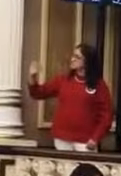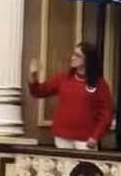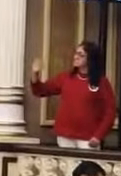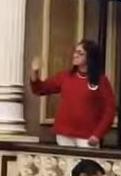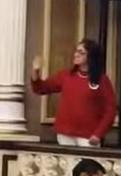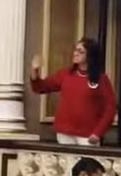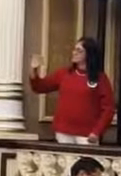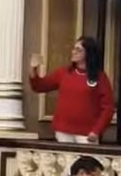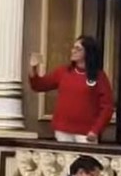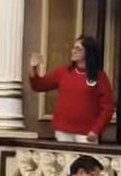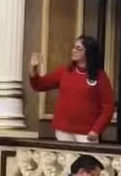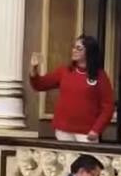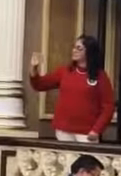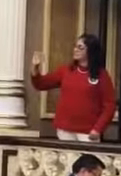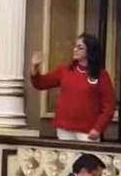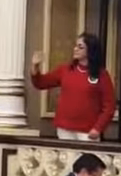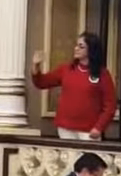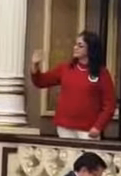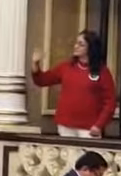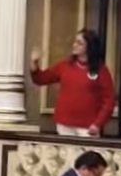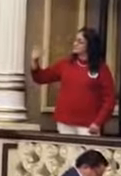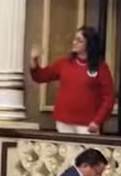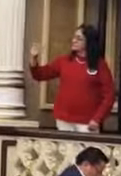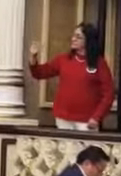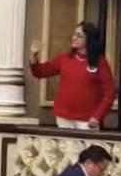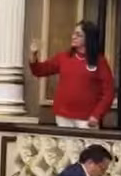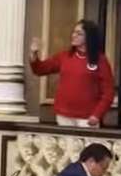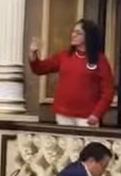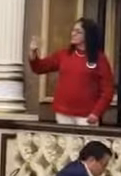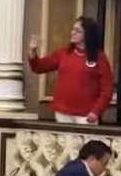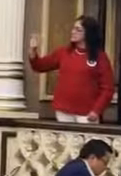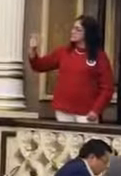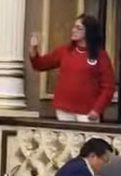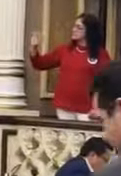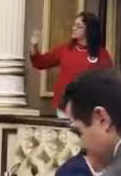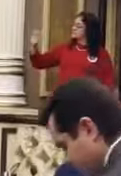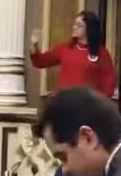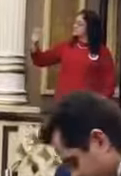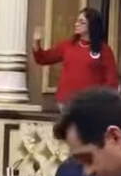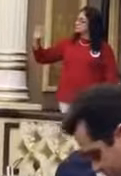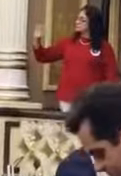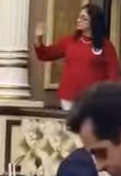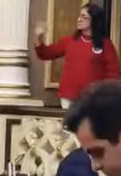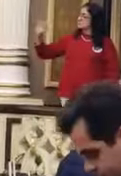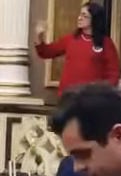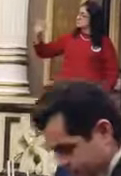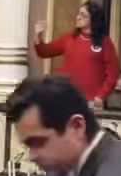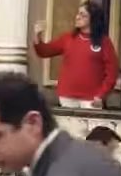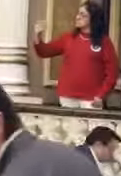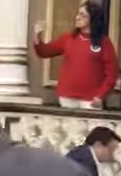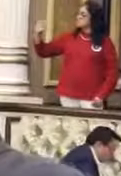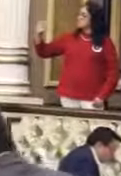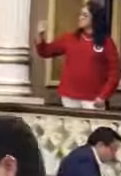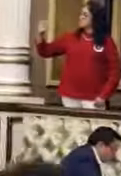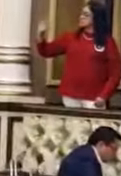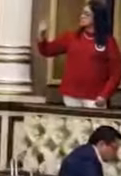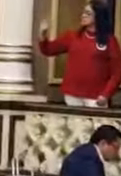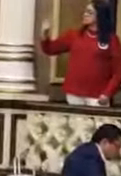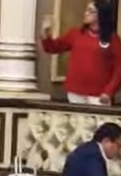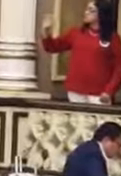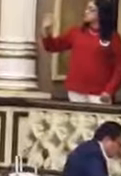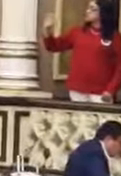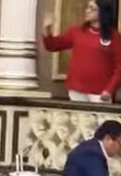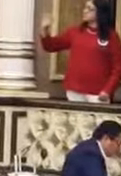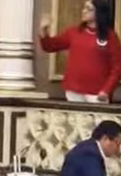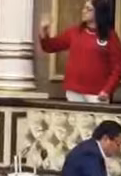vetadas prácticamente todas las iniciativas que de esta soberanía emanan y que no son otra cosa que acciones que